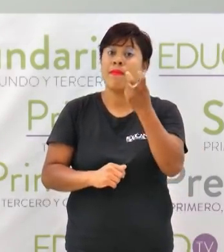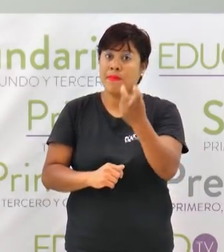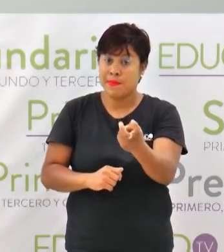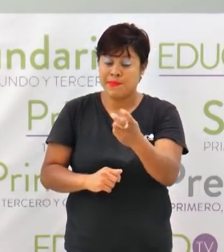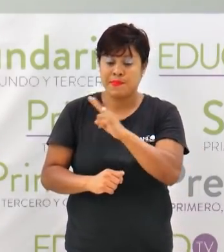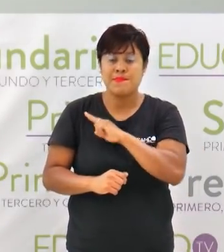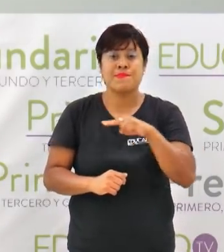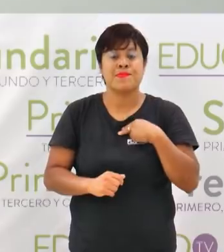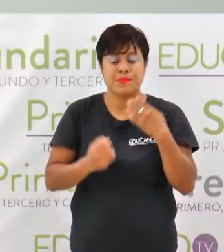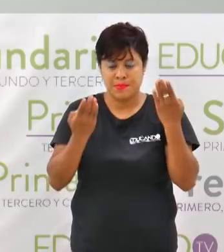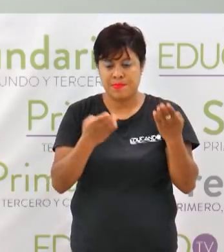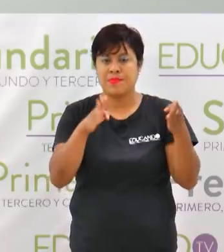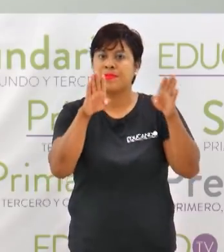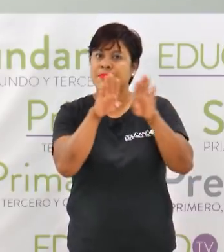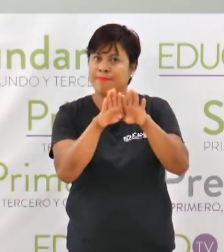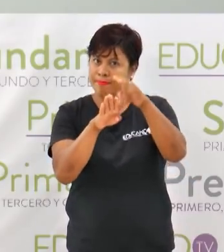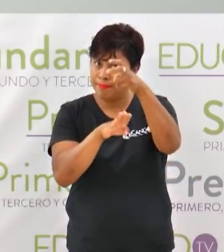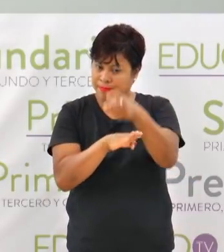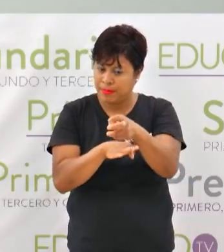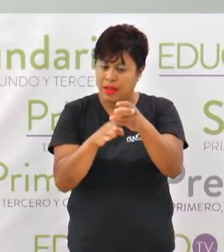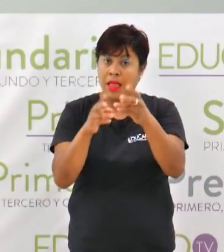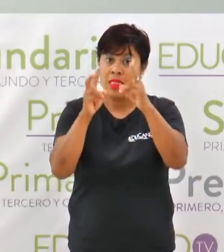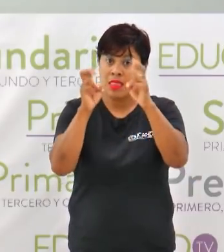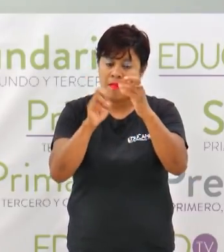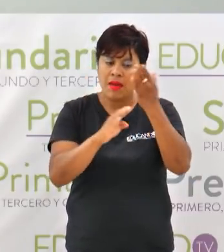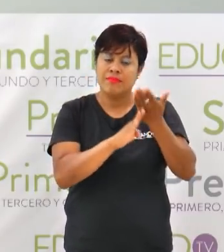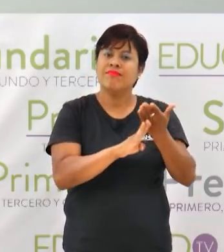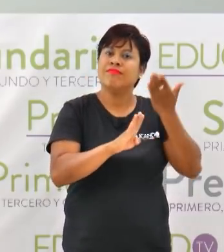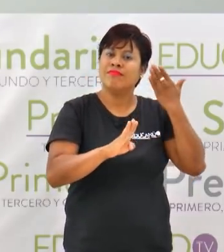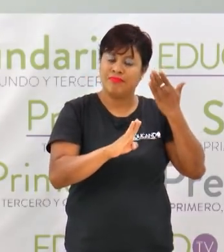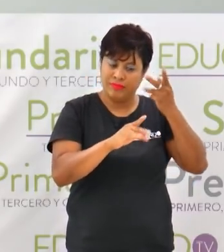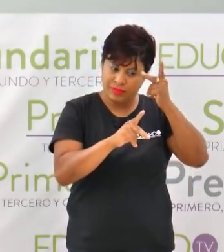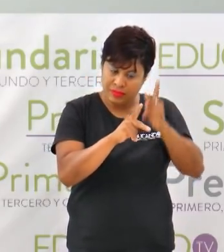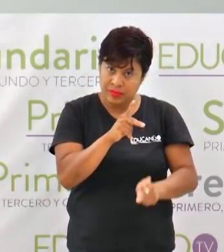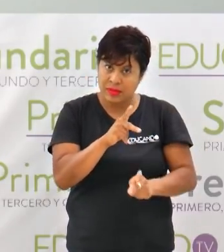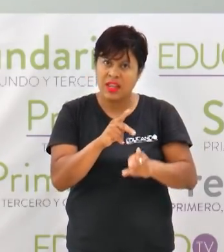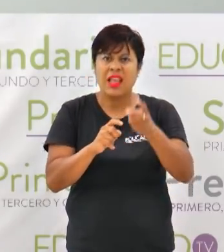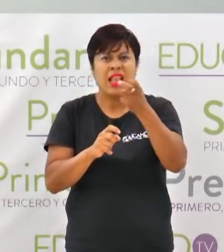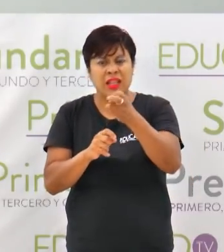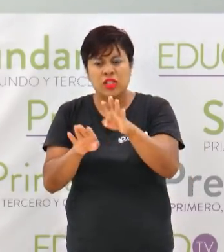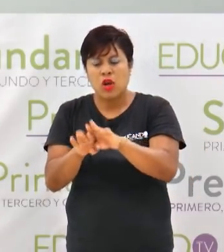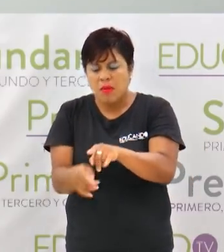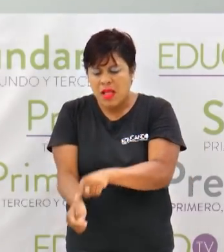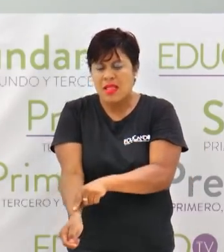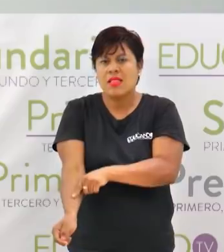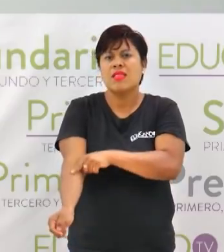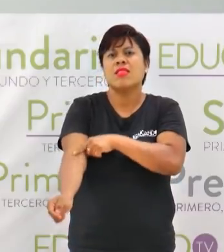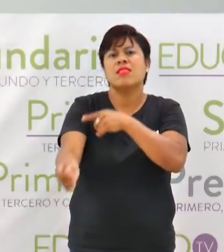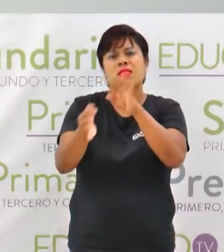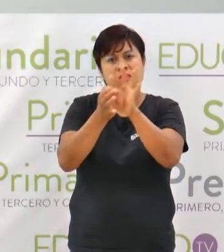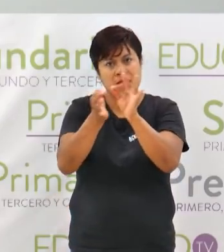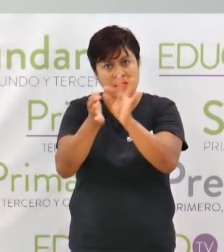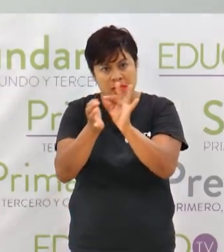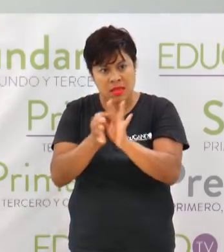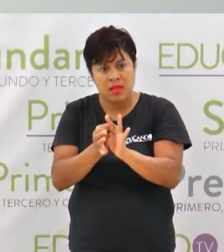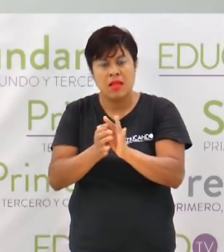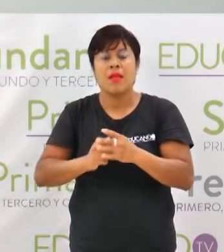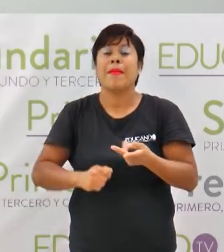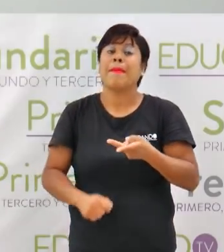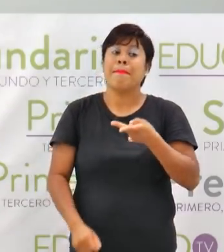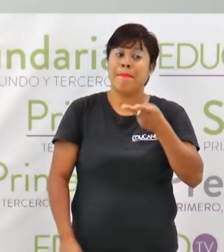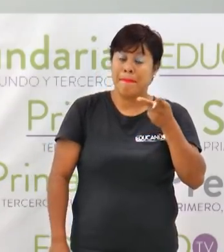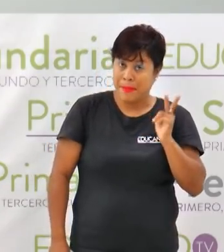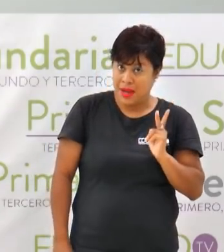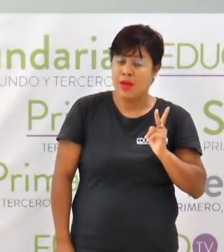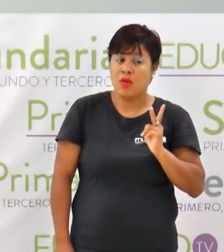como concluimos con este tema. Fue un poquito largo y extenso, nos llevó varias sesiones,